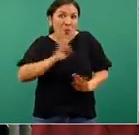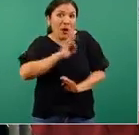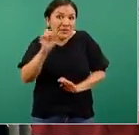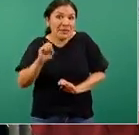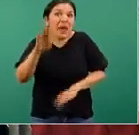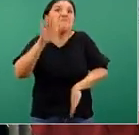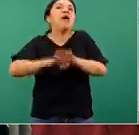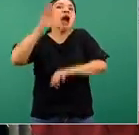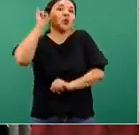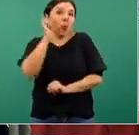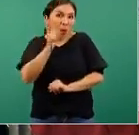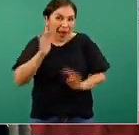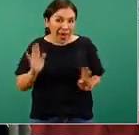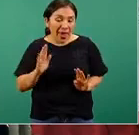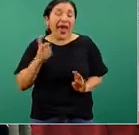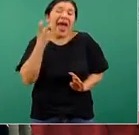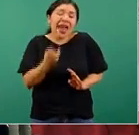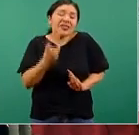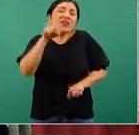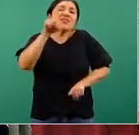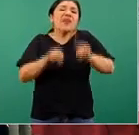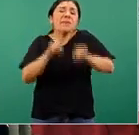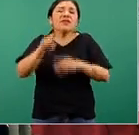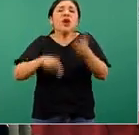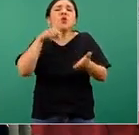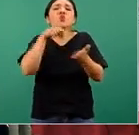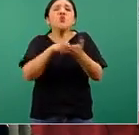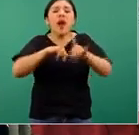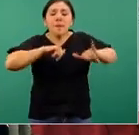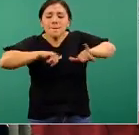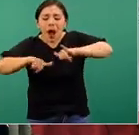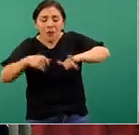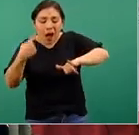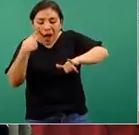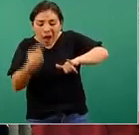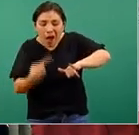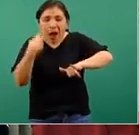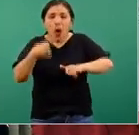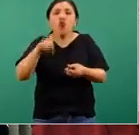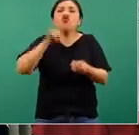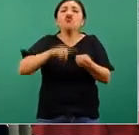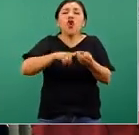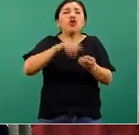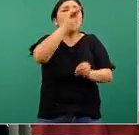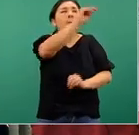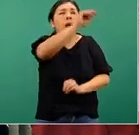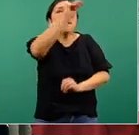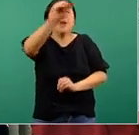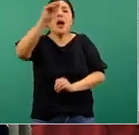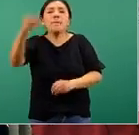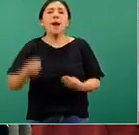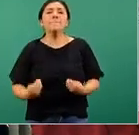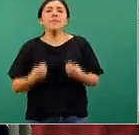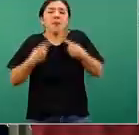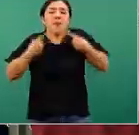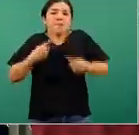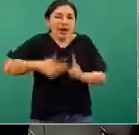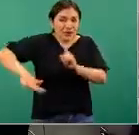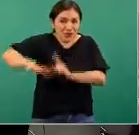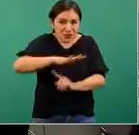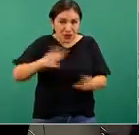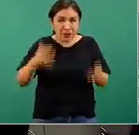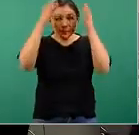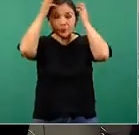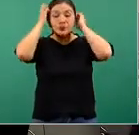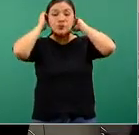más, pero depende mucho de la geografía y de la naturaleza de los asentamientos humanos. Vamos a ver la siguiente.